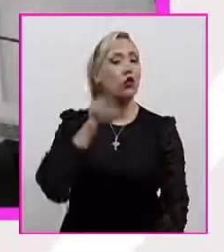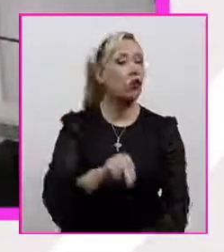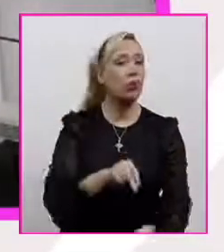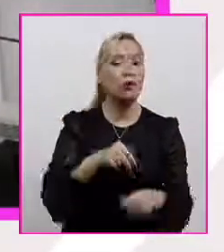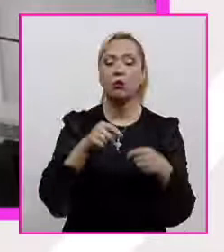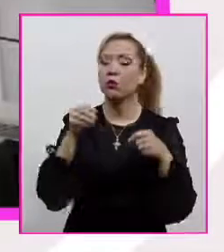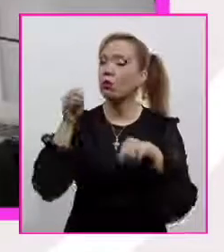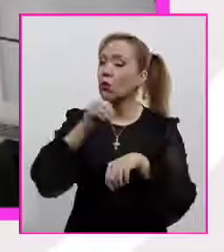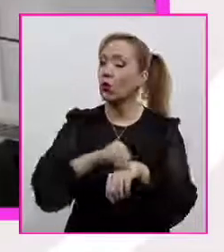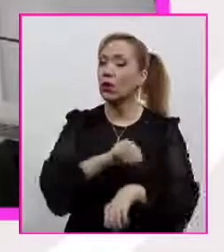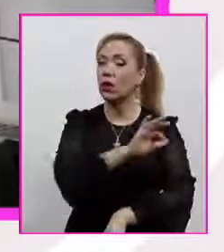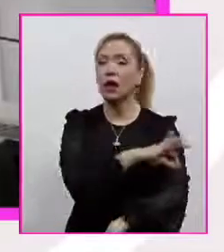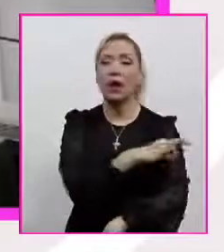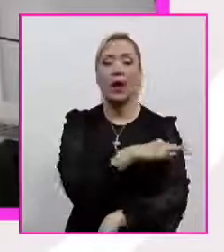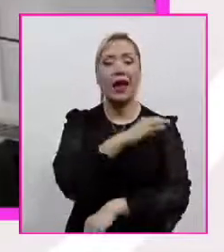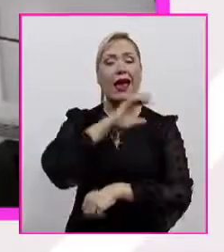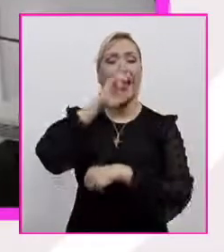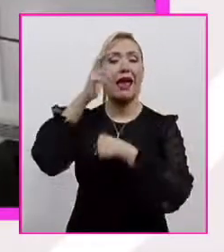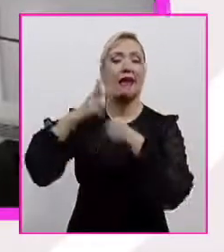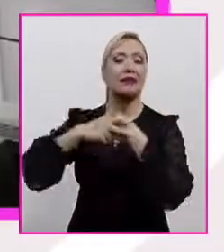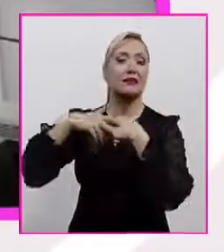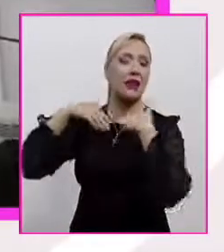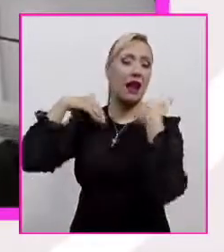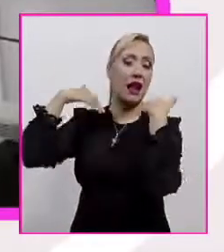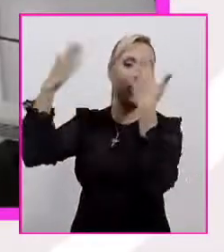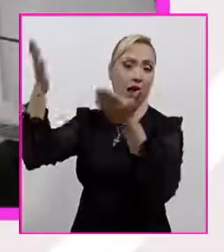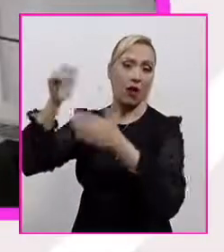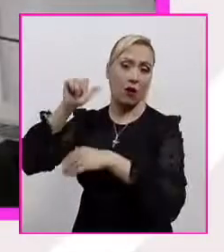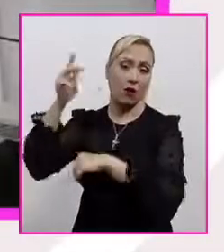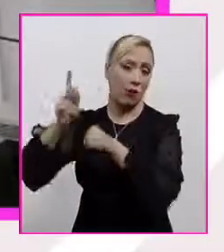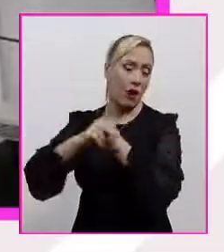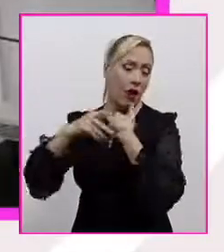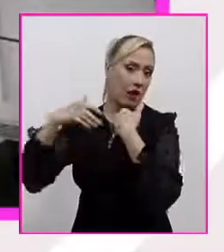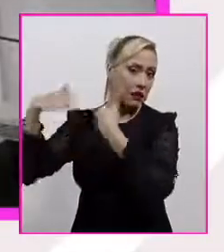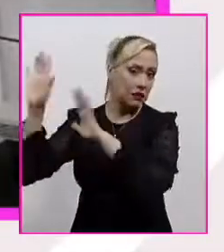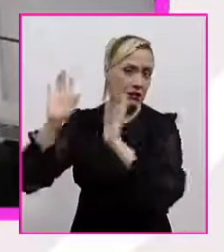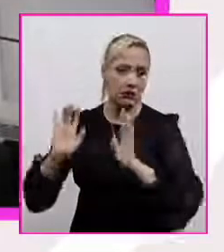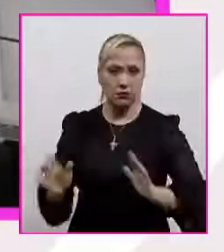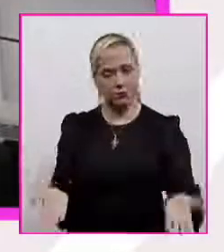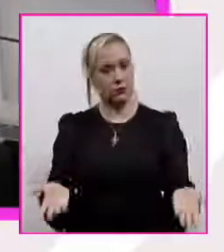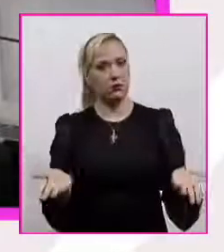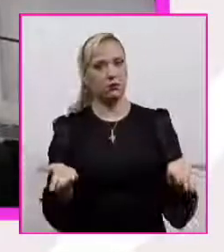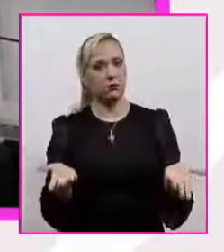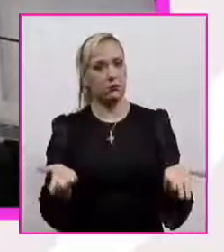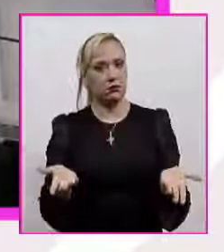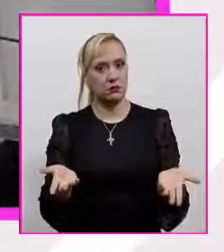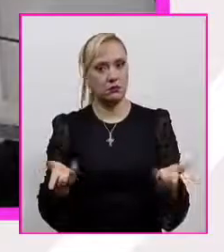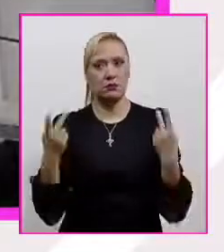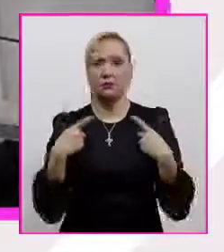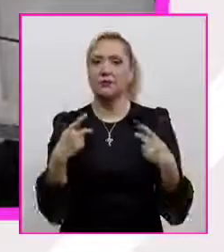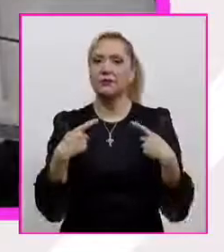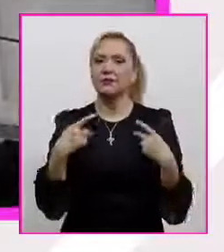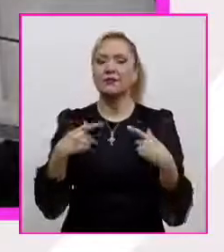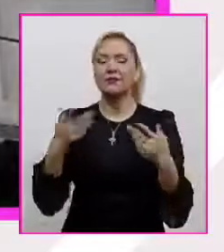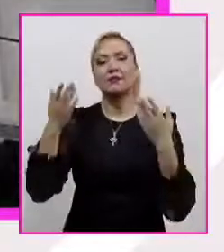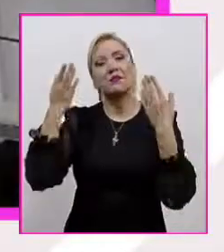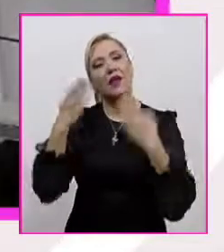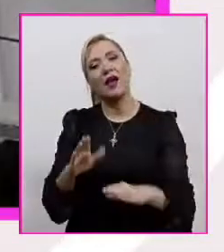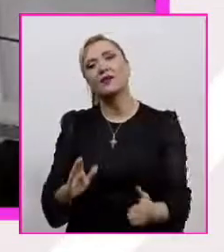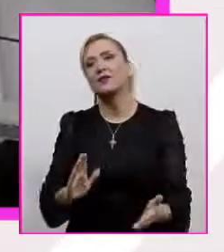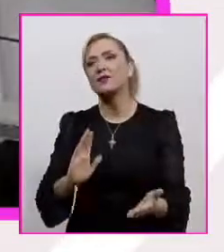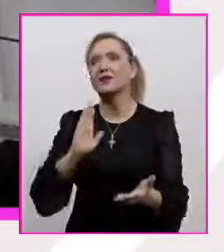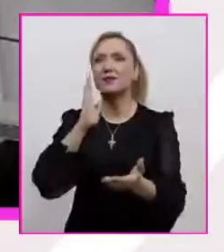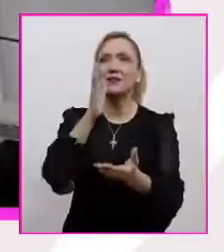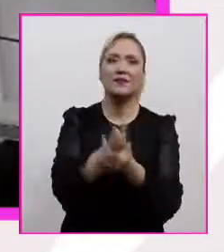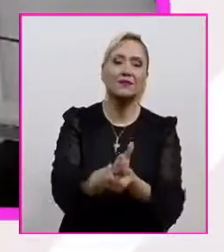colocar vacunas para personas extranjeras? Cuando llegan personas de distintas nacionalidades, por ejemplo, al banco para